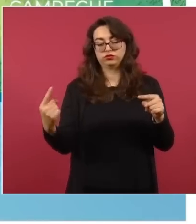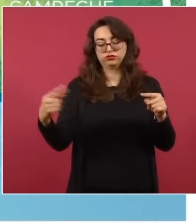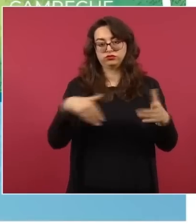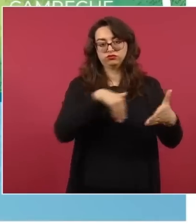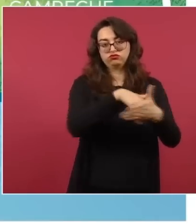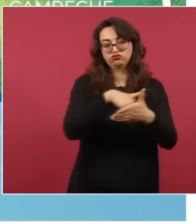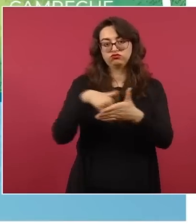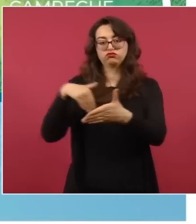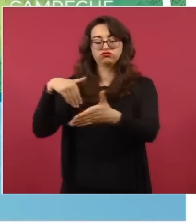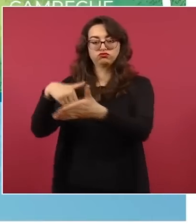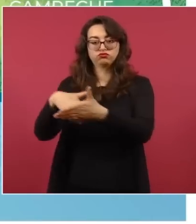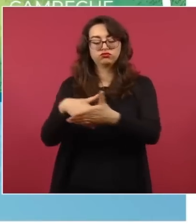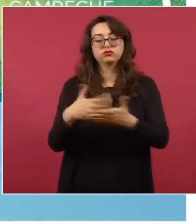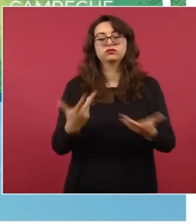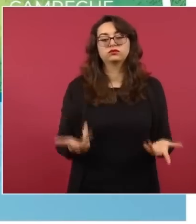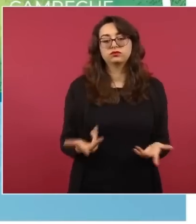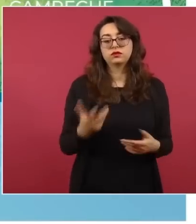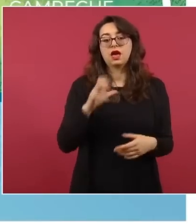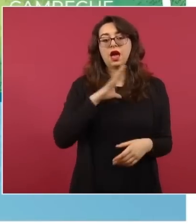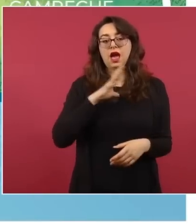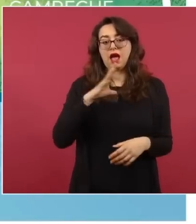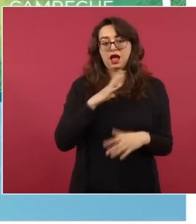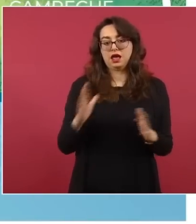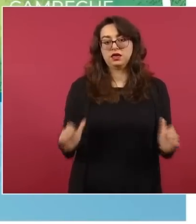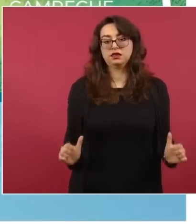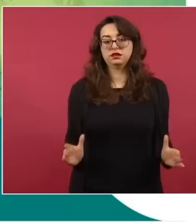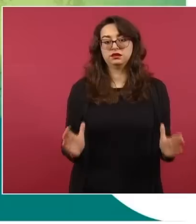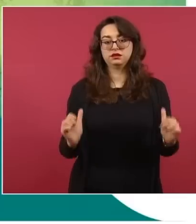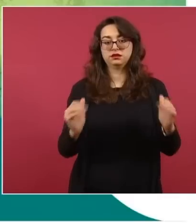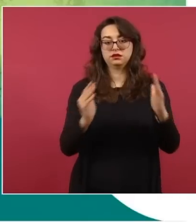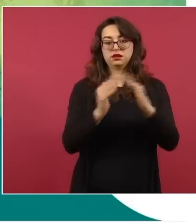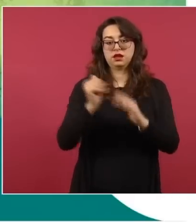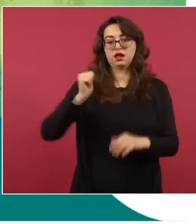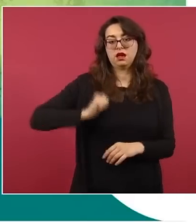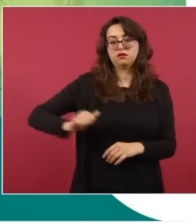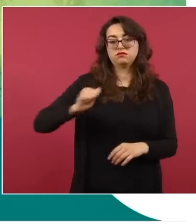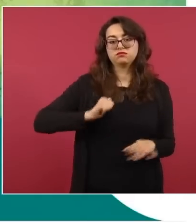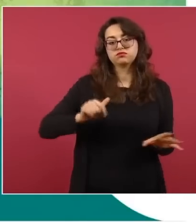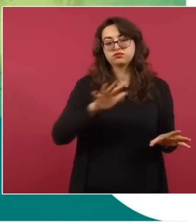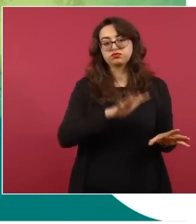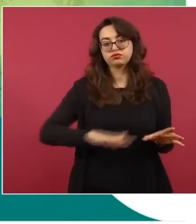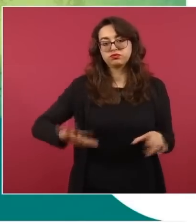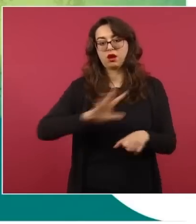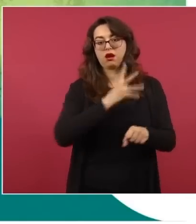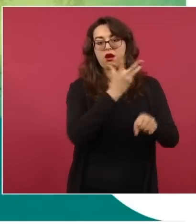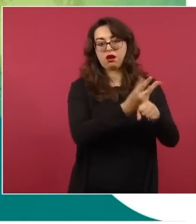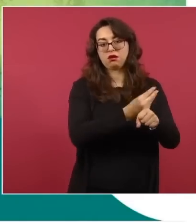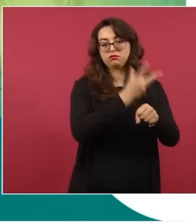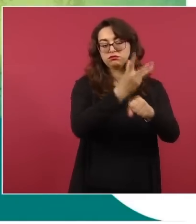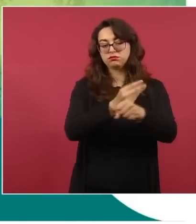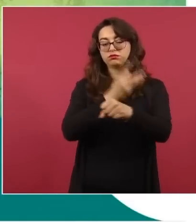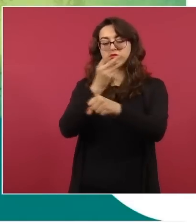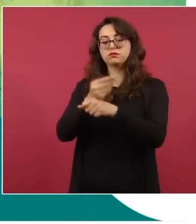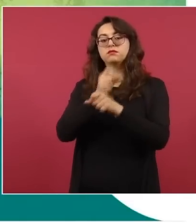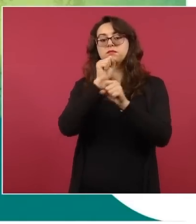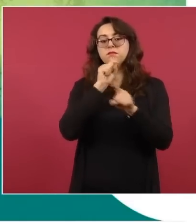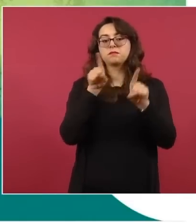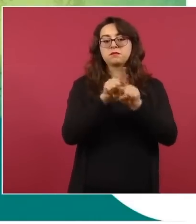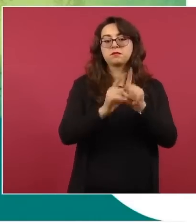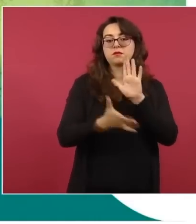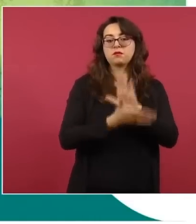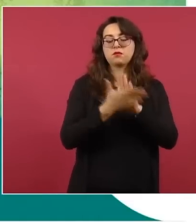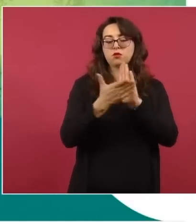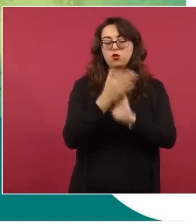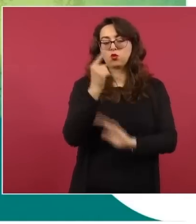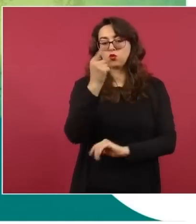se mejoran las zonas arqueológicas de moral reforma y el tigre y Palenque y también habrá un hotel tren maya